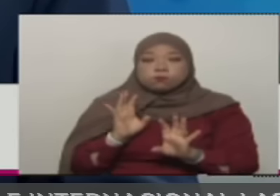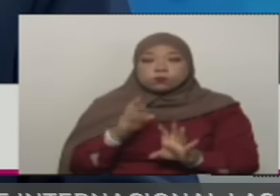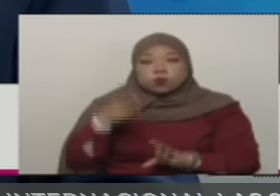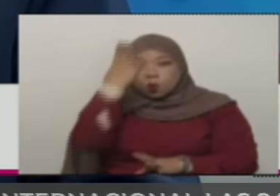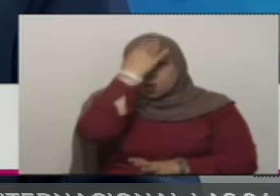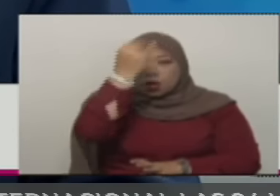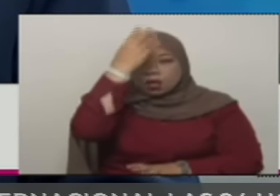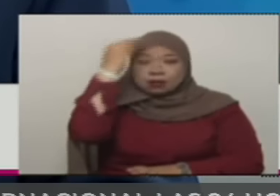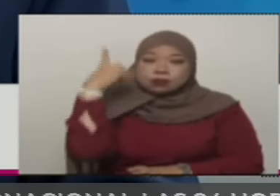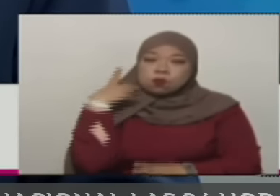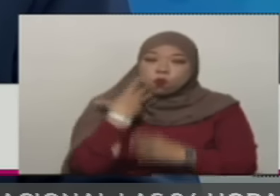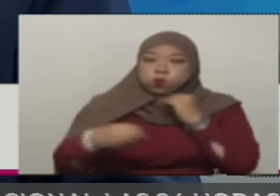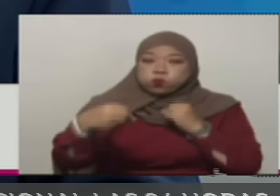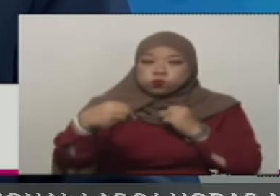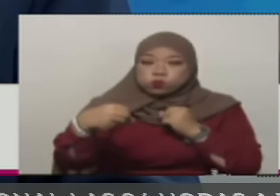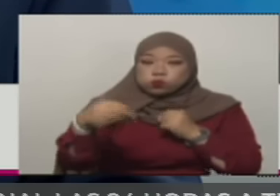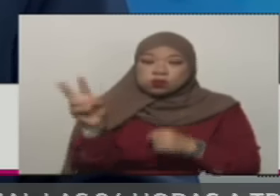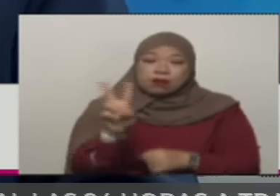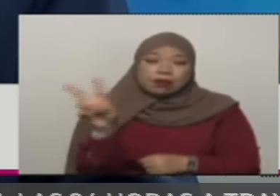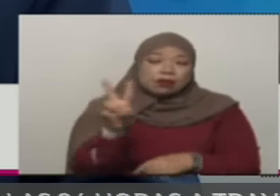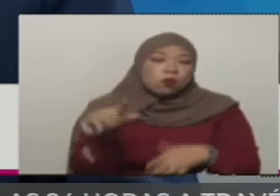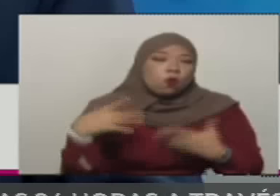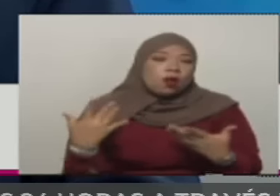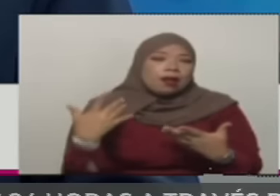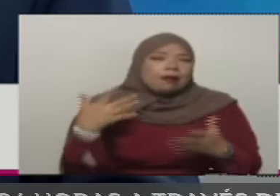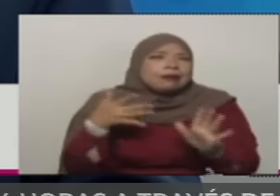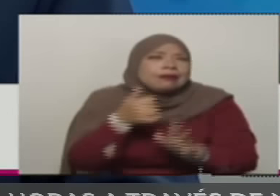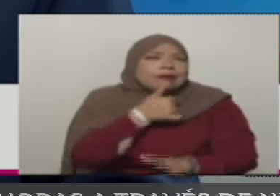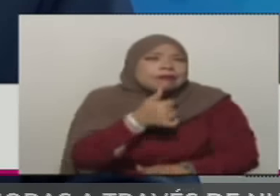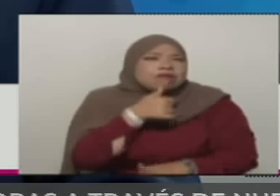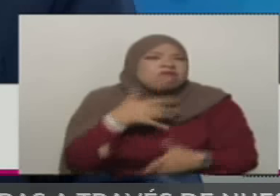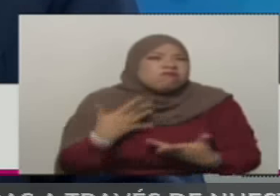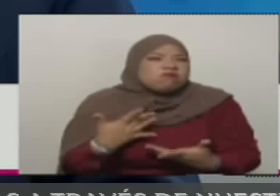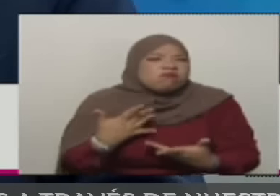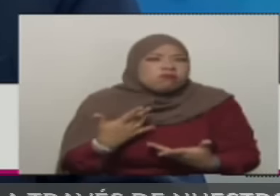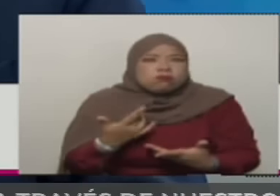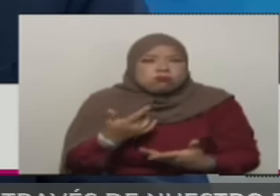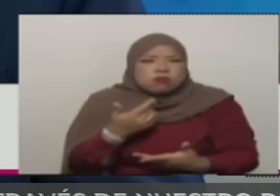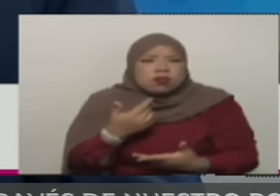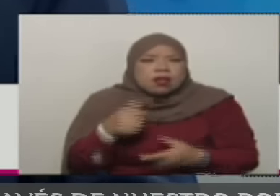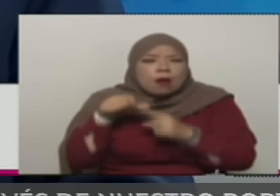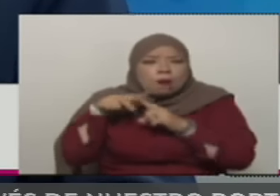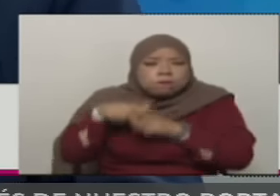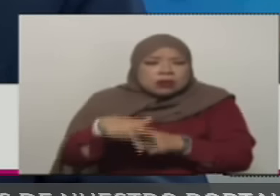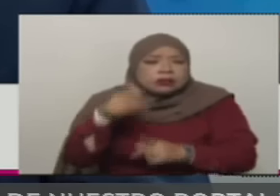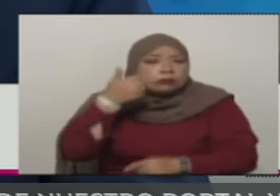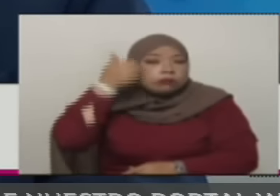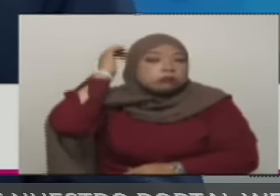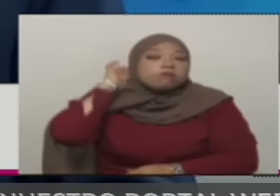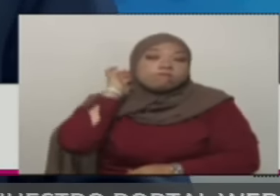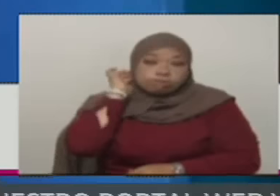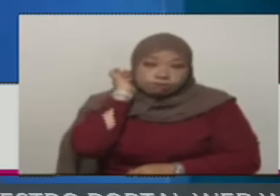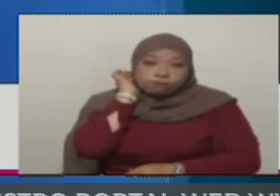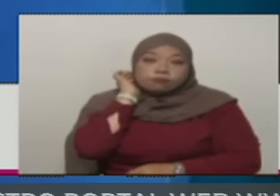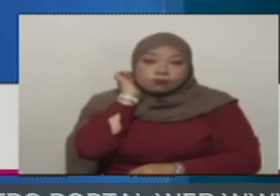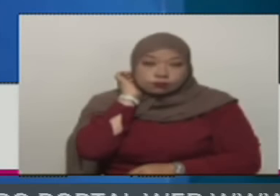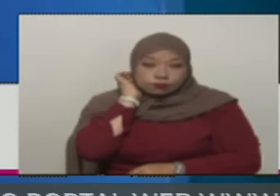escapó de Venezuela. La pregunta es, ¿escapó de quién? Yo creo que escapó de la presión de María Corina Machado. Eso dijo Diosdado